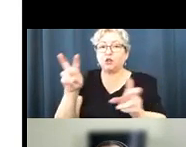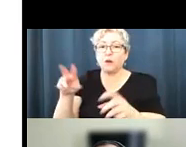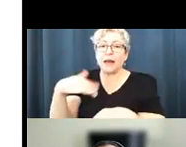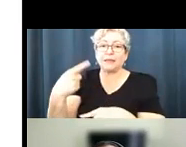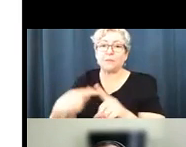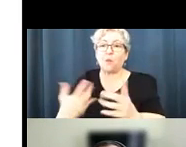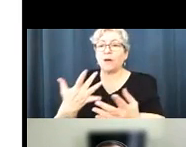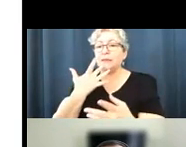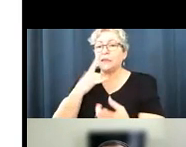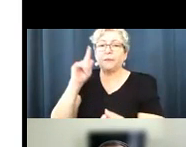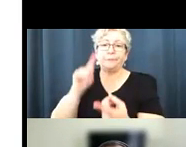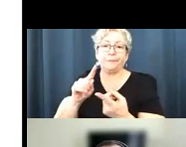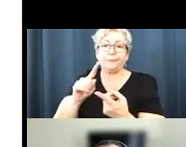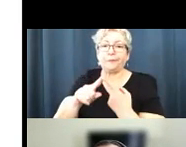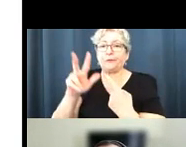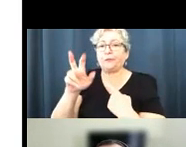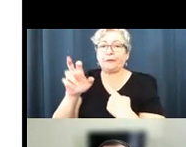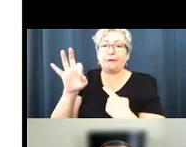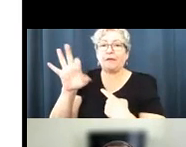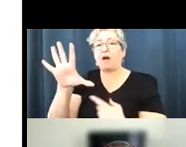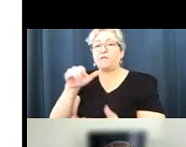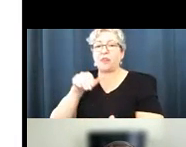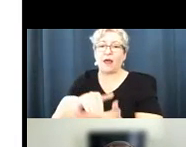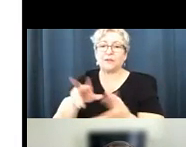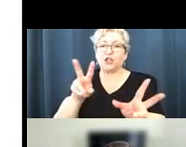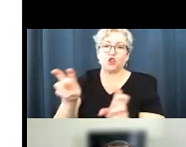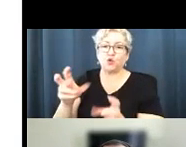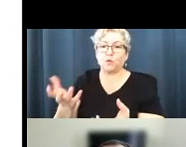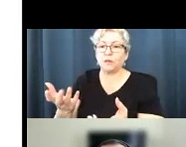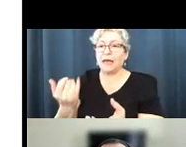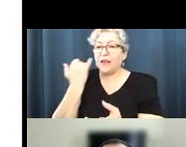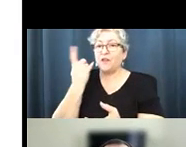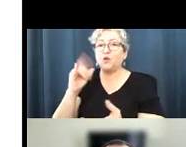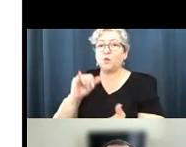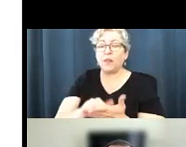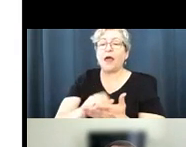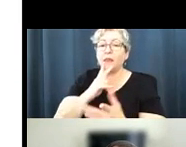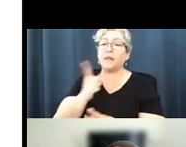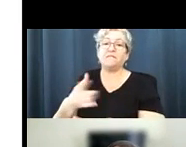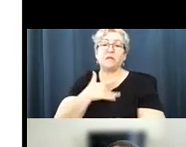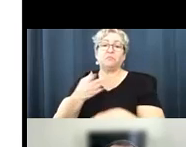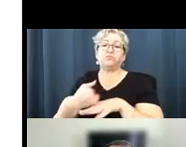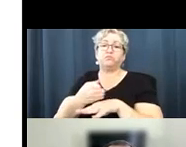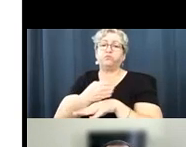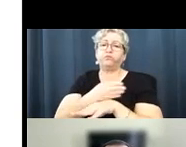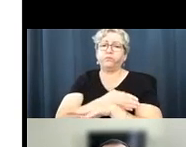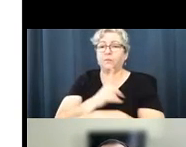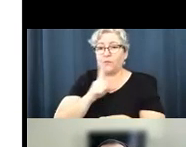Solo sabían que el scanner decía que tenía 400,000 problemas y quería que la semana después dijera que tenía